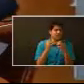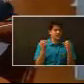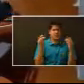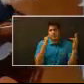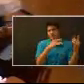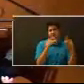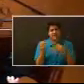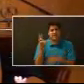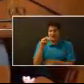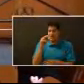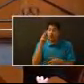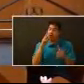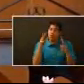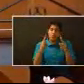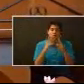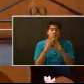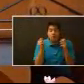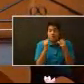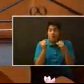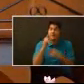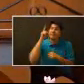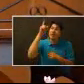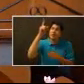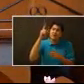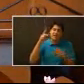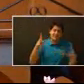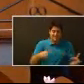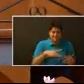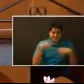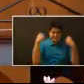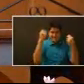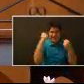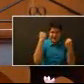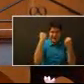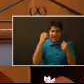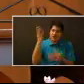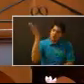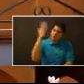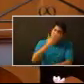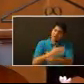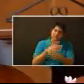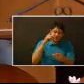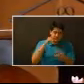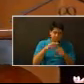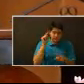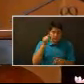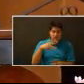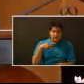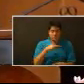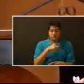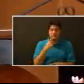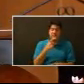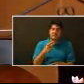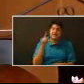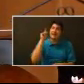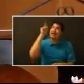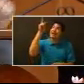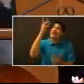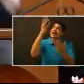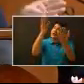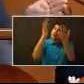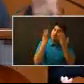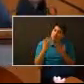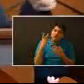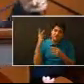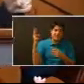el miedo, que Él ya ganó y por eso nos dice que Él es el que nos da la victoria. Amén. hermano